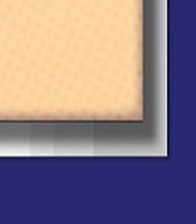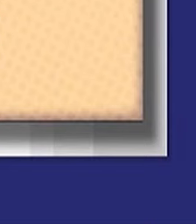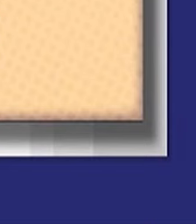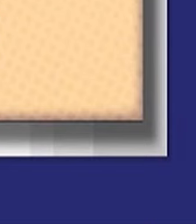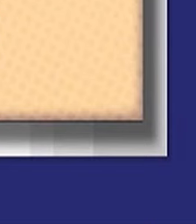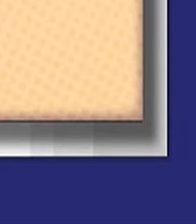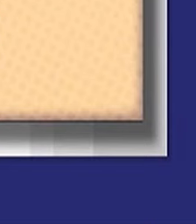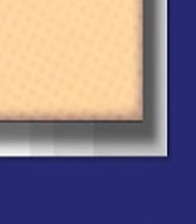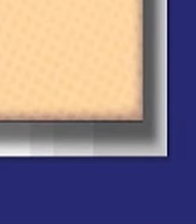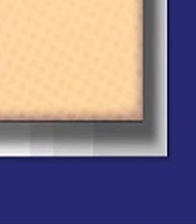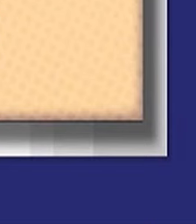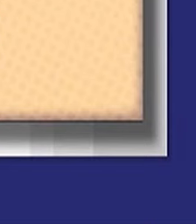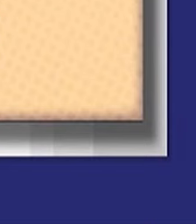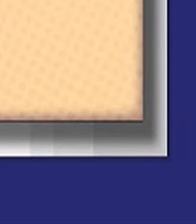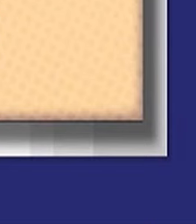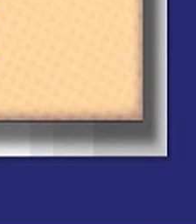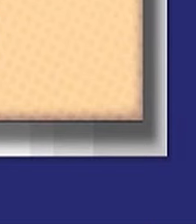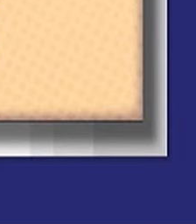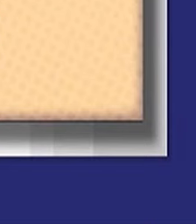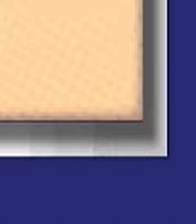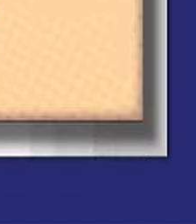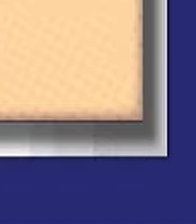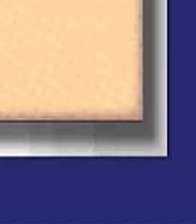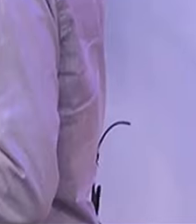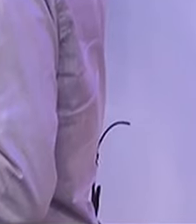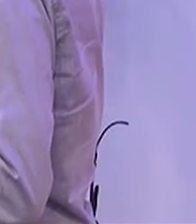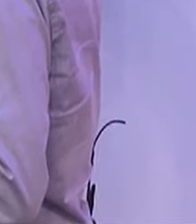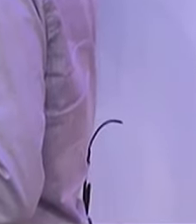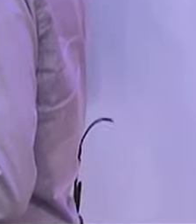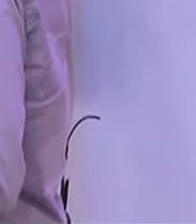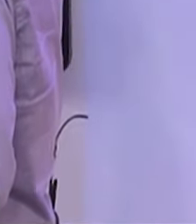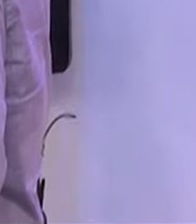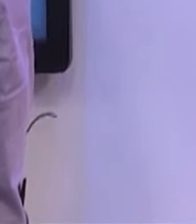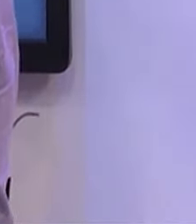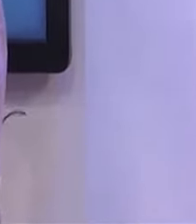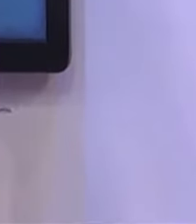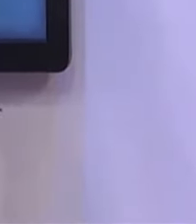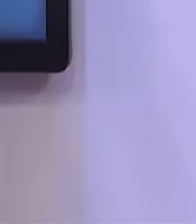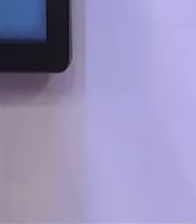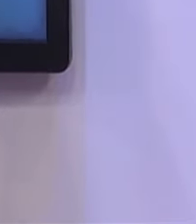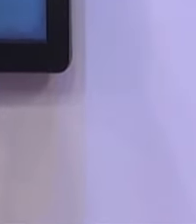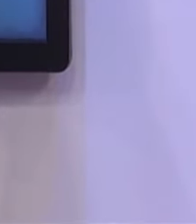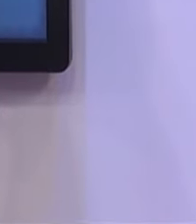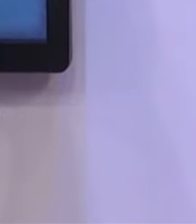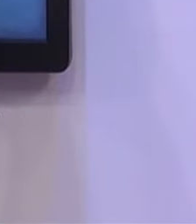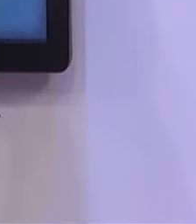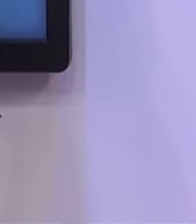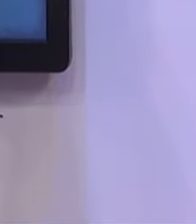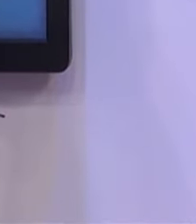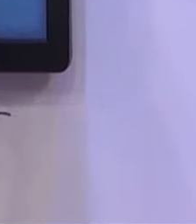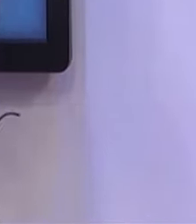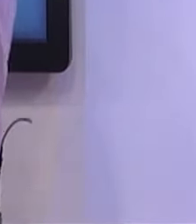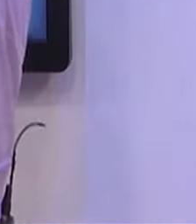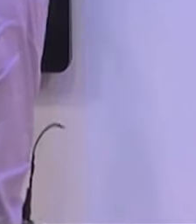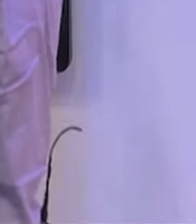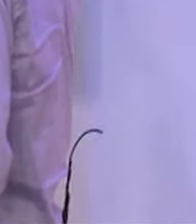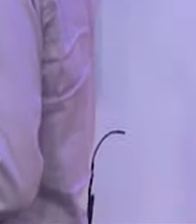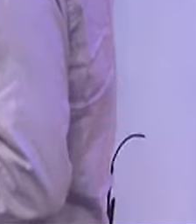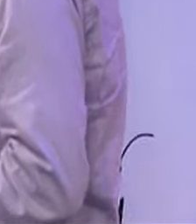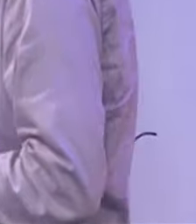a hacer más que todo escritos, ¿ok? Con ellos. Vamos a tratar de utilizar las actividades